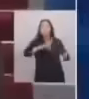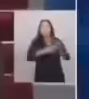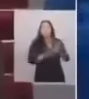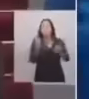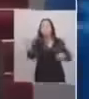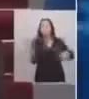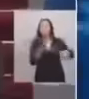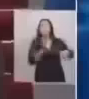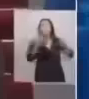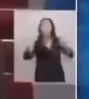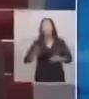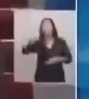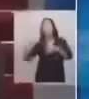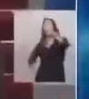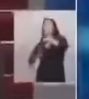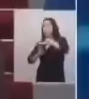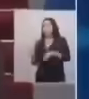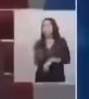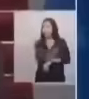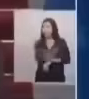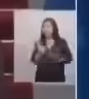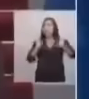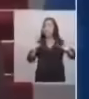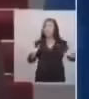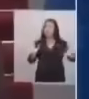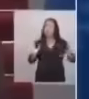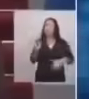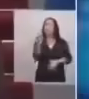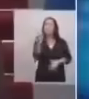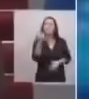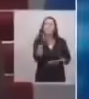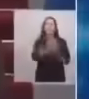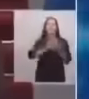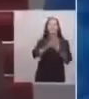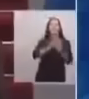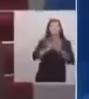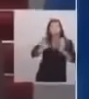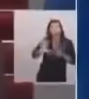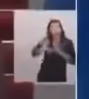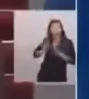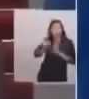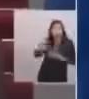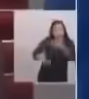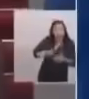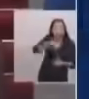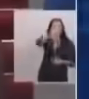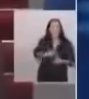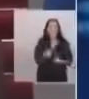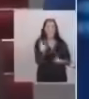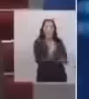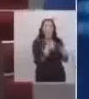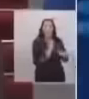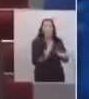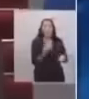negocio financiero y si no lo tengo a mi hijo pero des preocupate ese no es el tema primero Somos todos laburantes Segundo si vas a liberar el dólar que